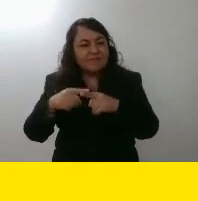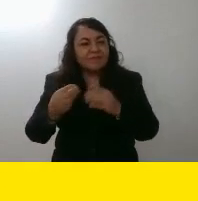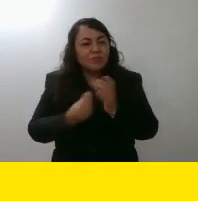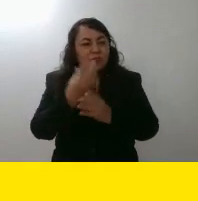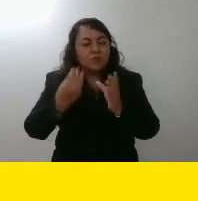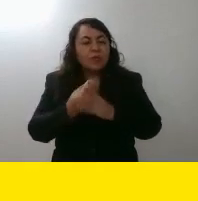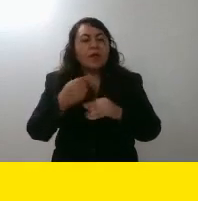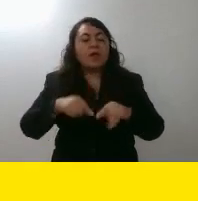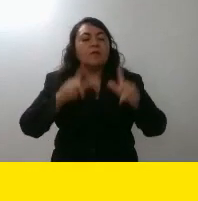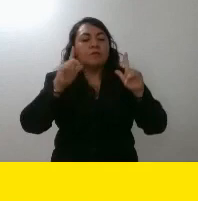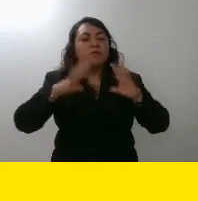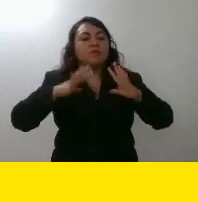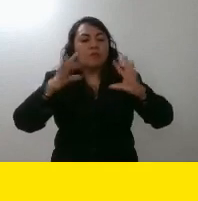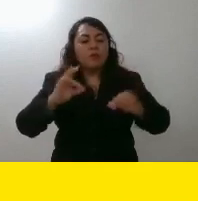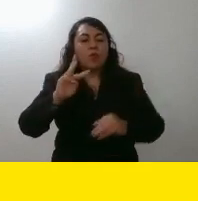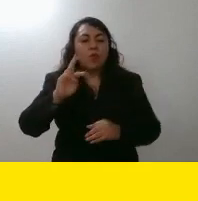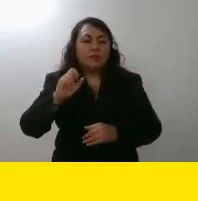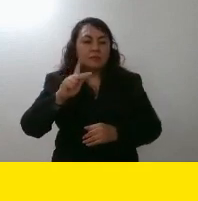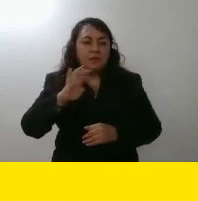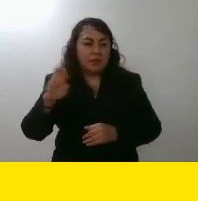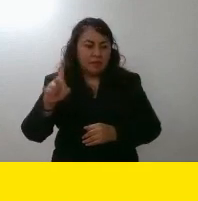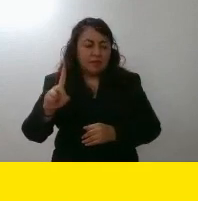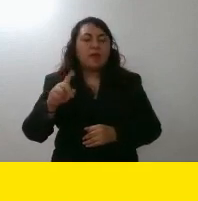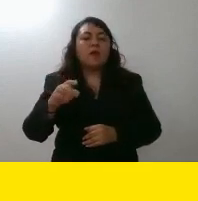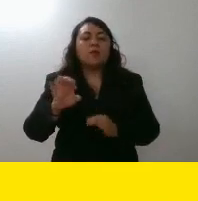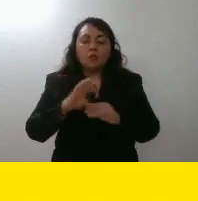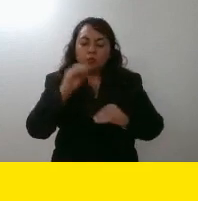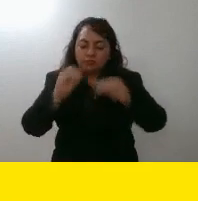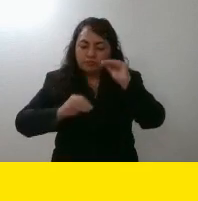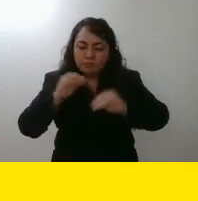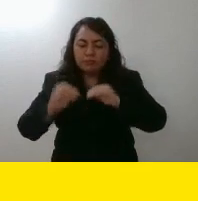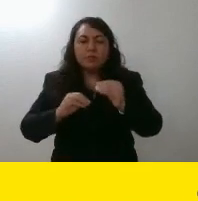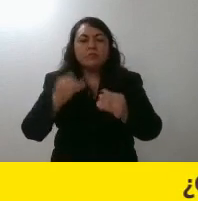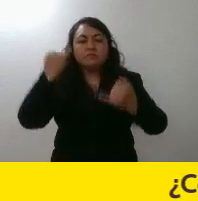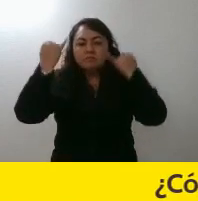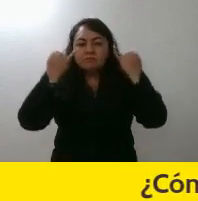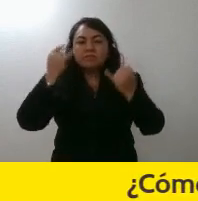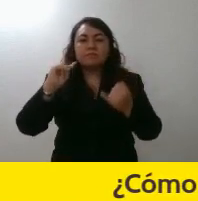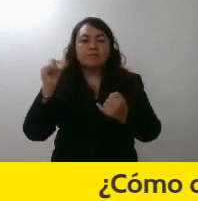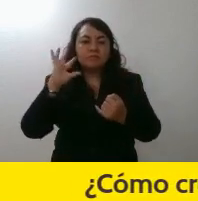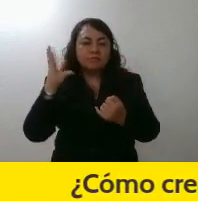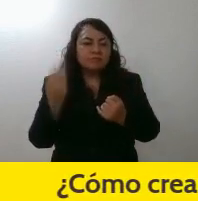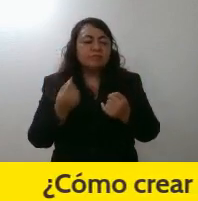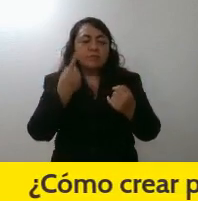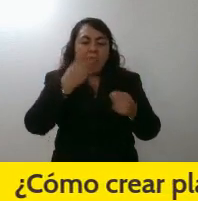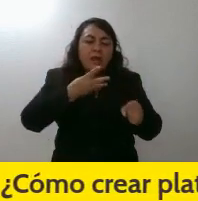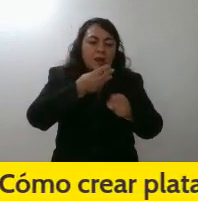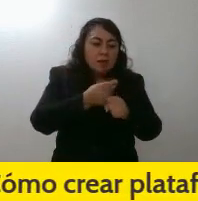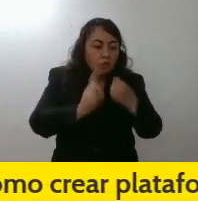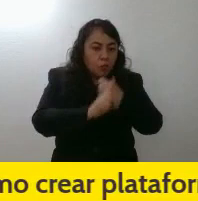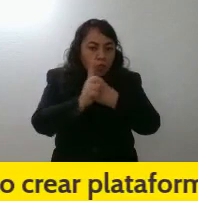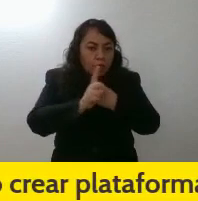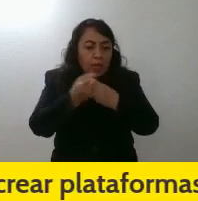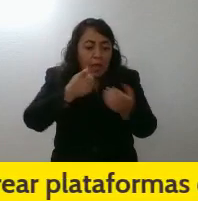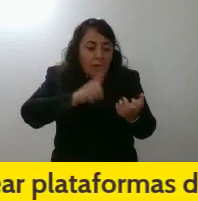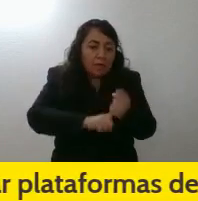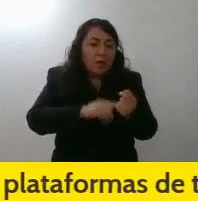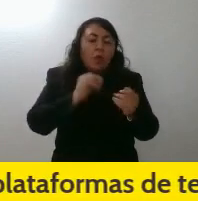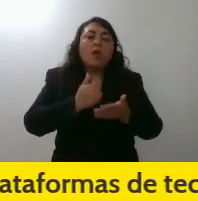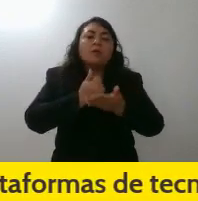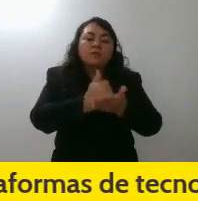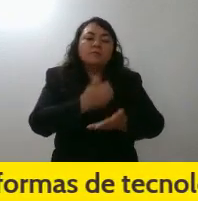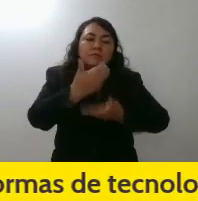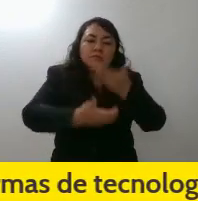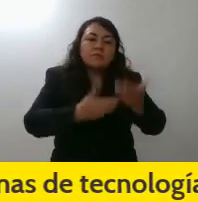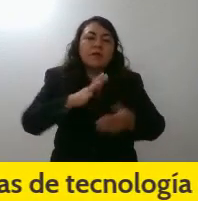Fundación Huésped, donde básicamente desarrollamos proyectos en tecnología para solucionar como problemas internos o brindar un servicio a